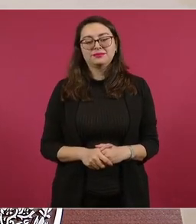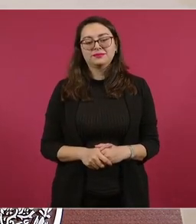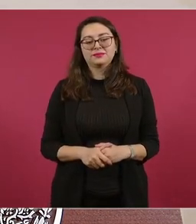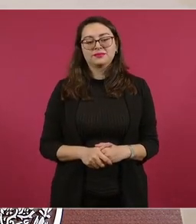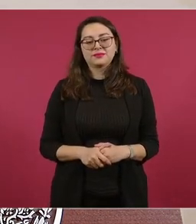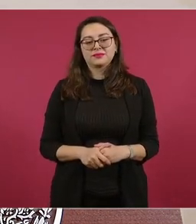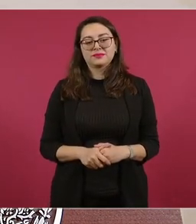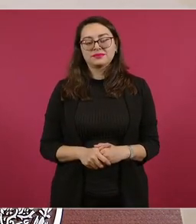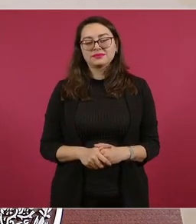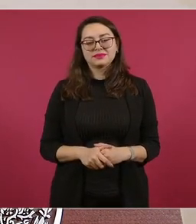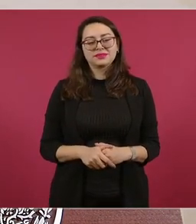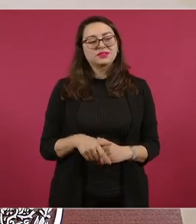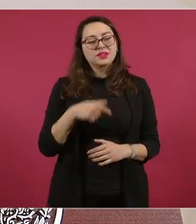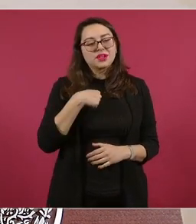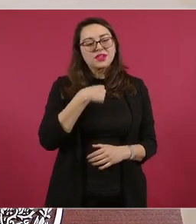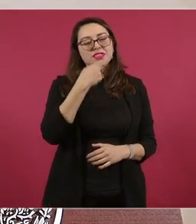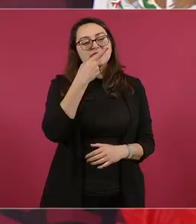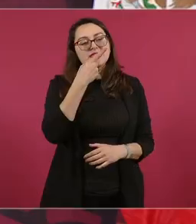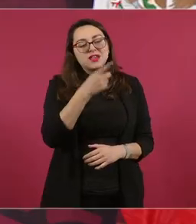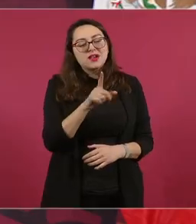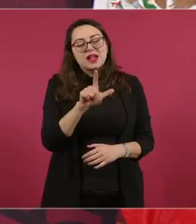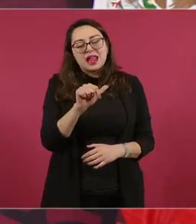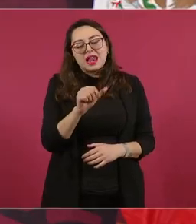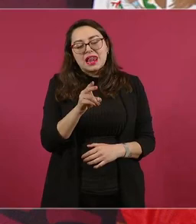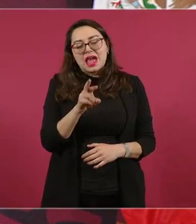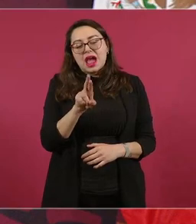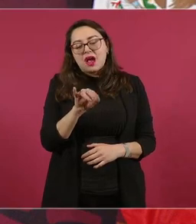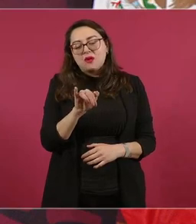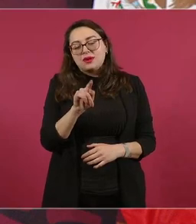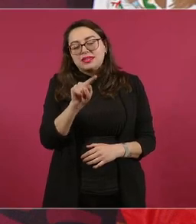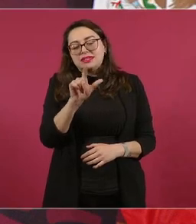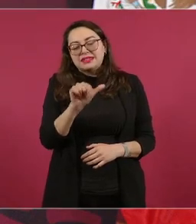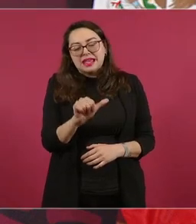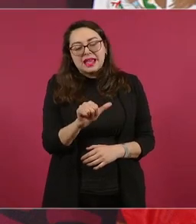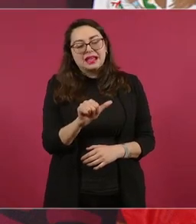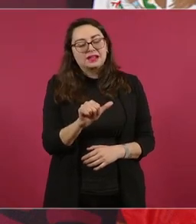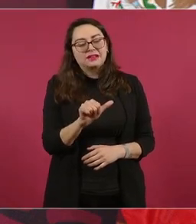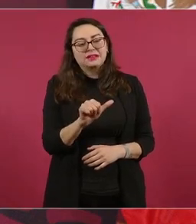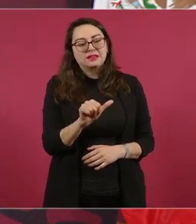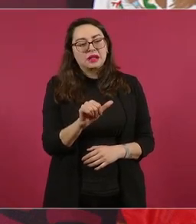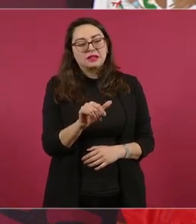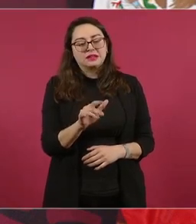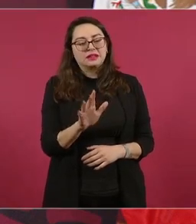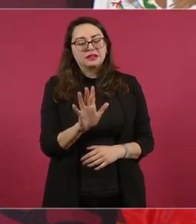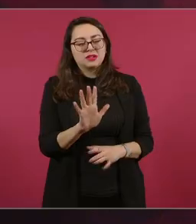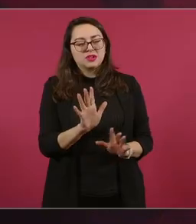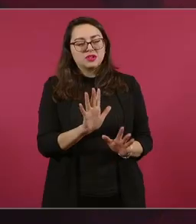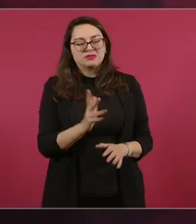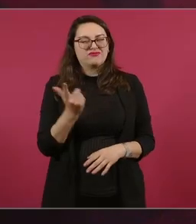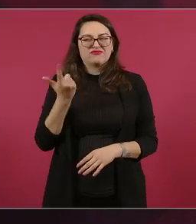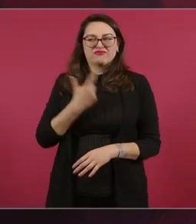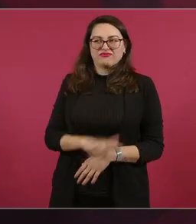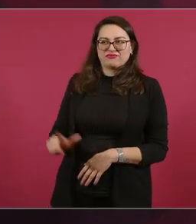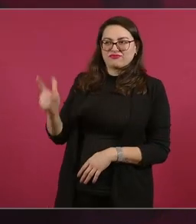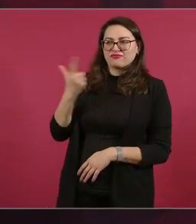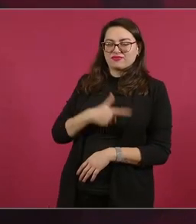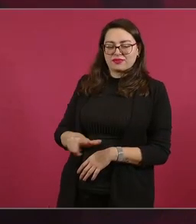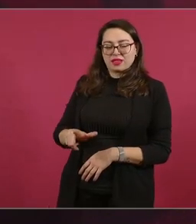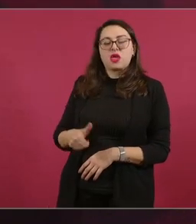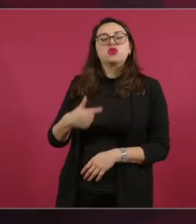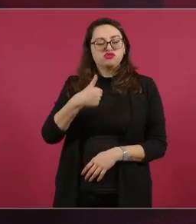pero ya no le gusta. Digo, que dice que yo sí, además yo la quiero mucho,